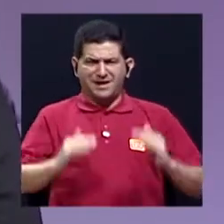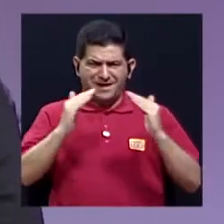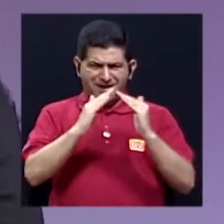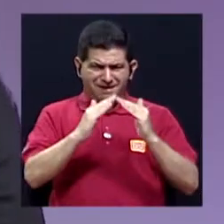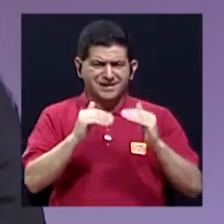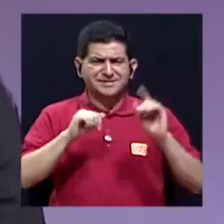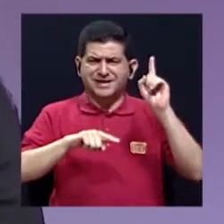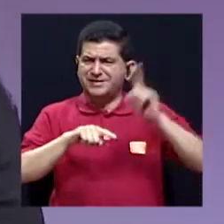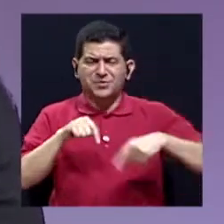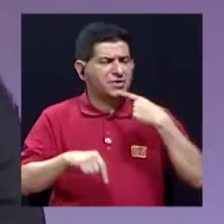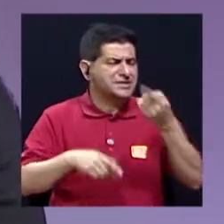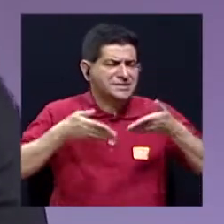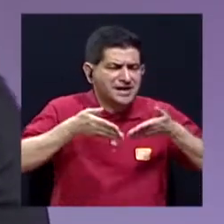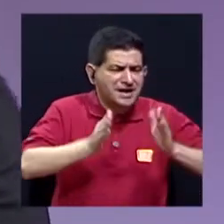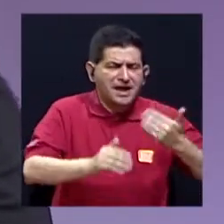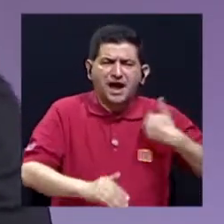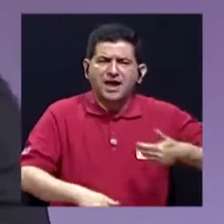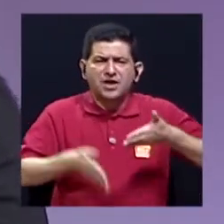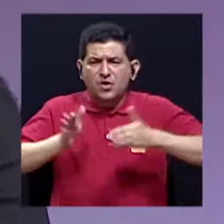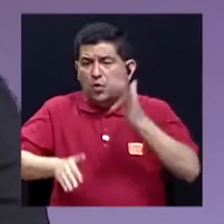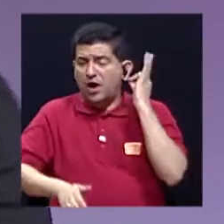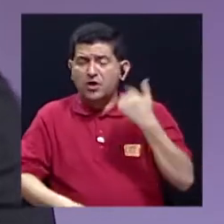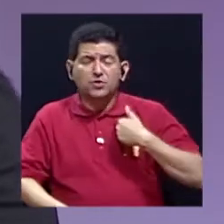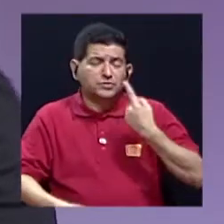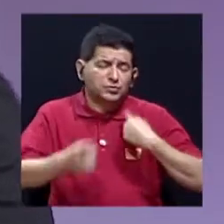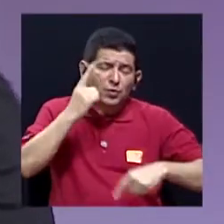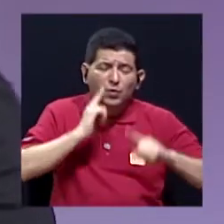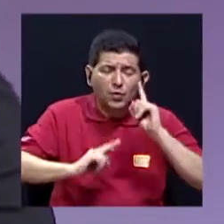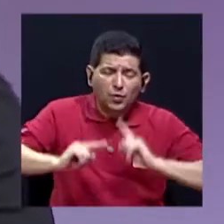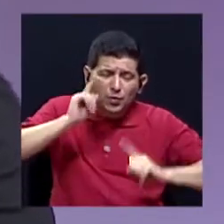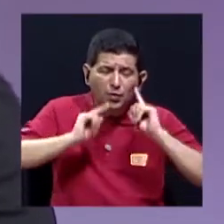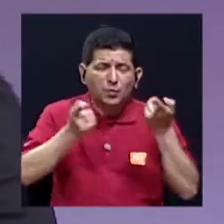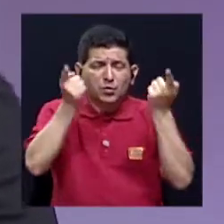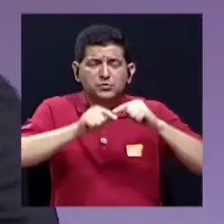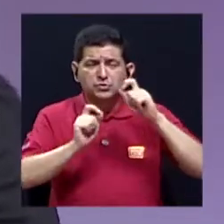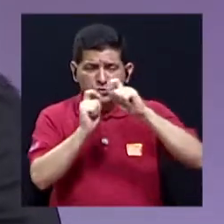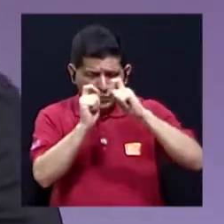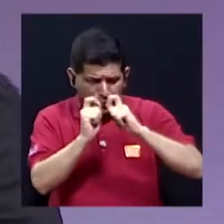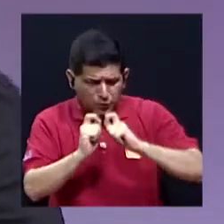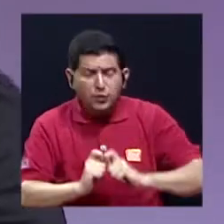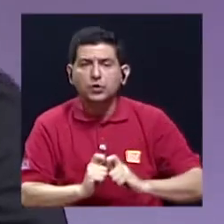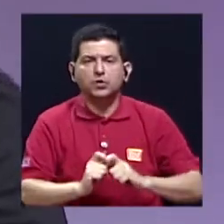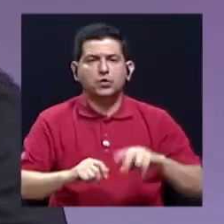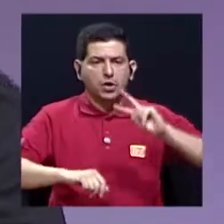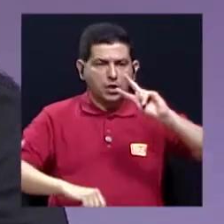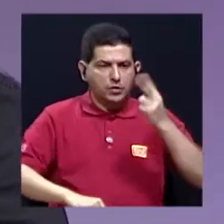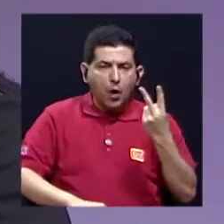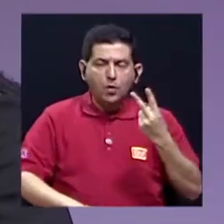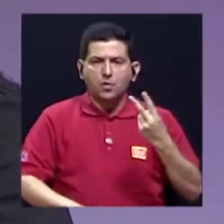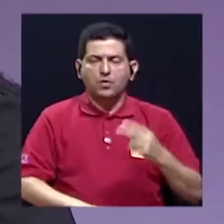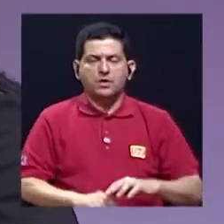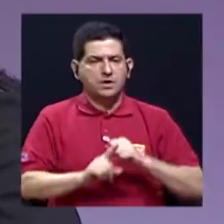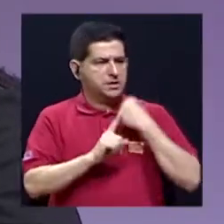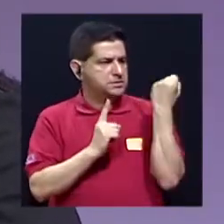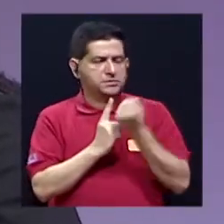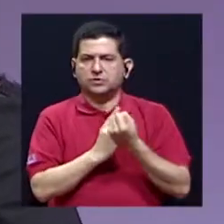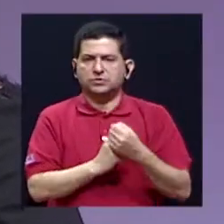donde uno no le puede decir a un hijo o a una hija, bien, vengo llorando porque me pasó esto, entonces es doblemente, no haya uno con